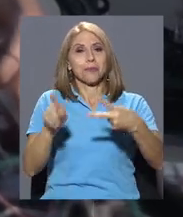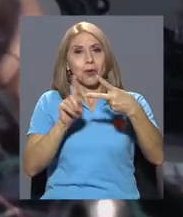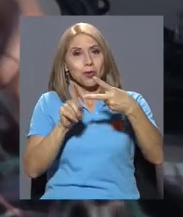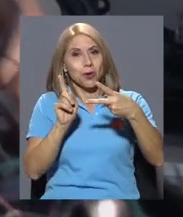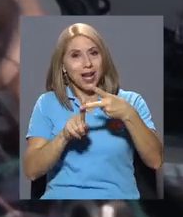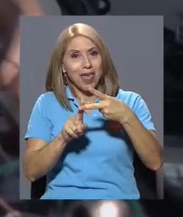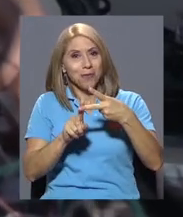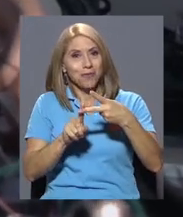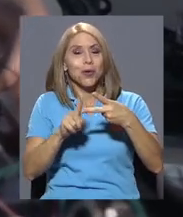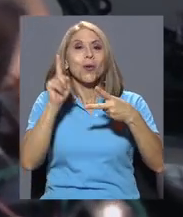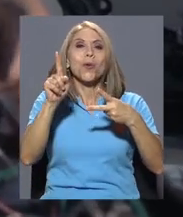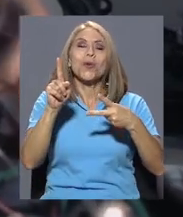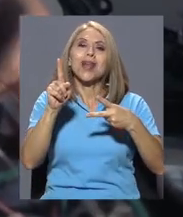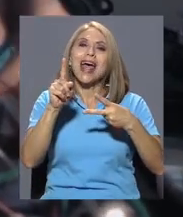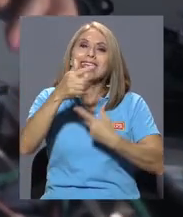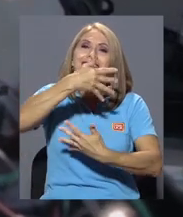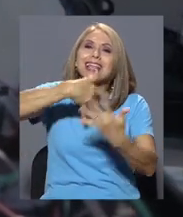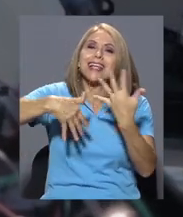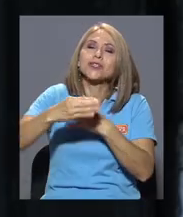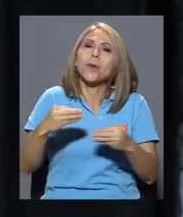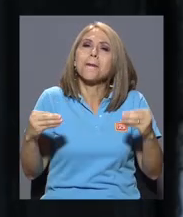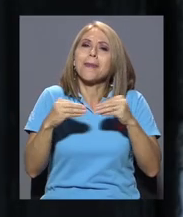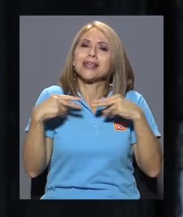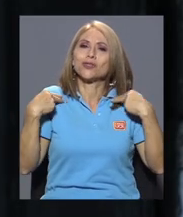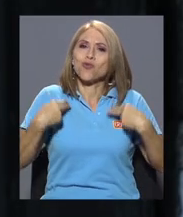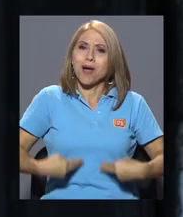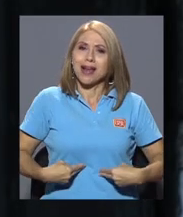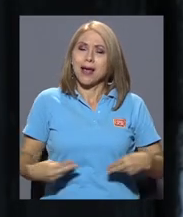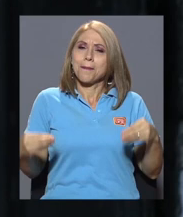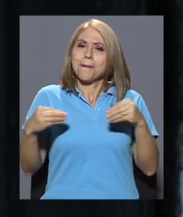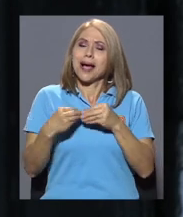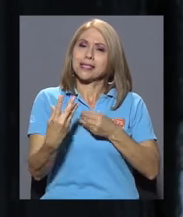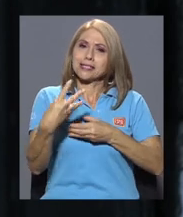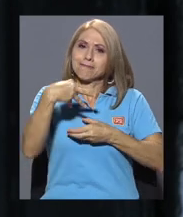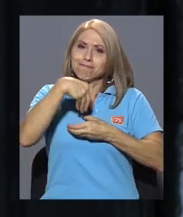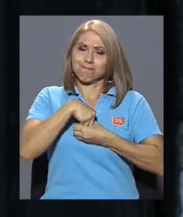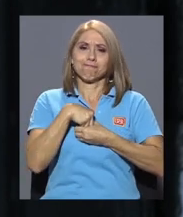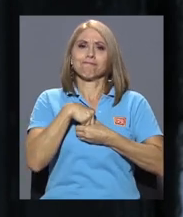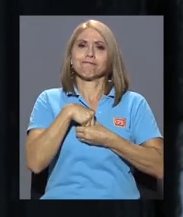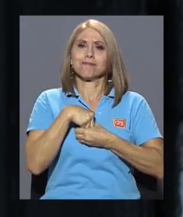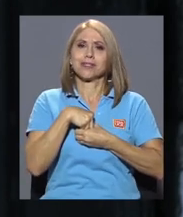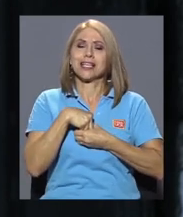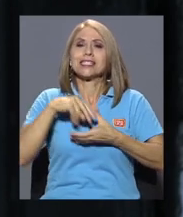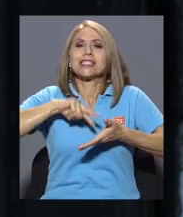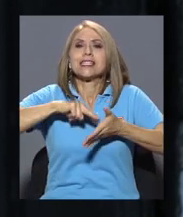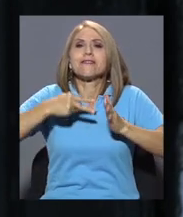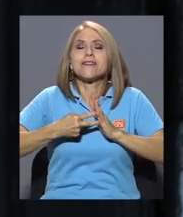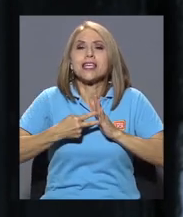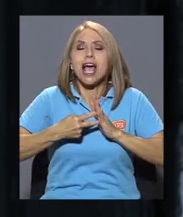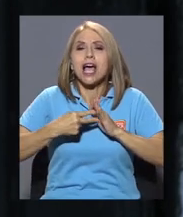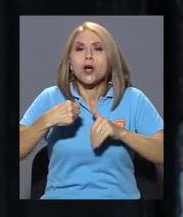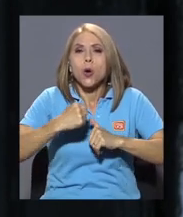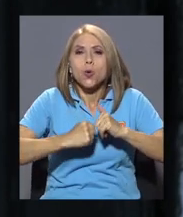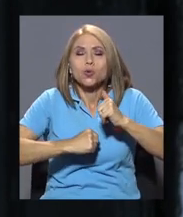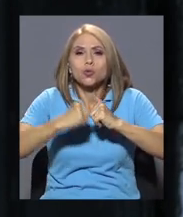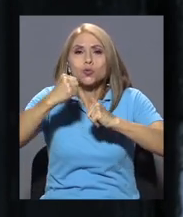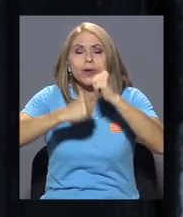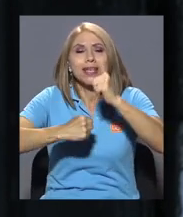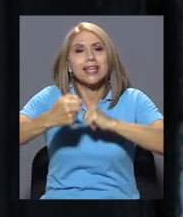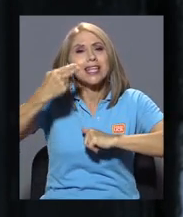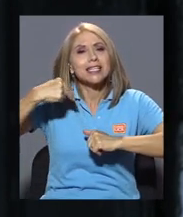humana más hacia adentro una interacción que tiene que ver con construir historias y personajes